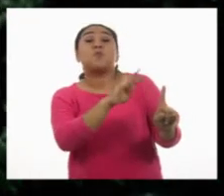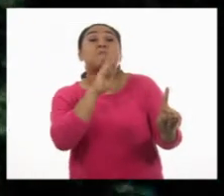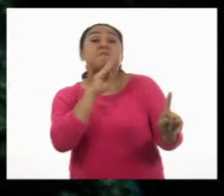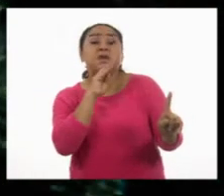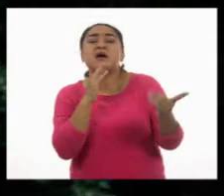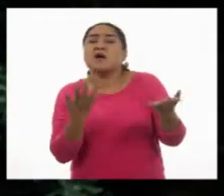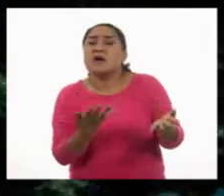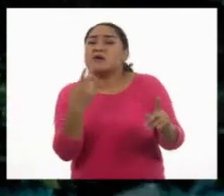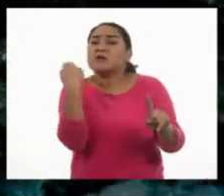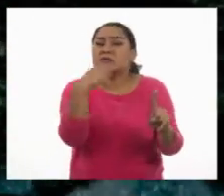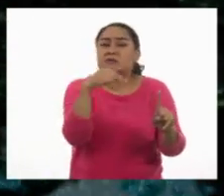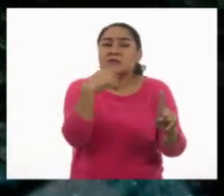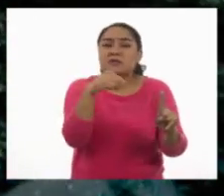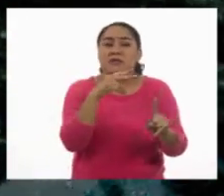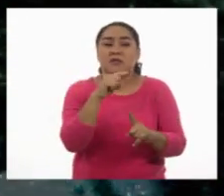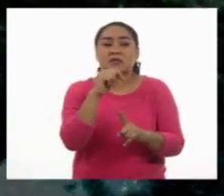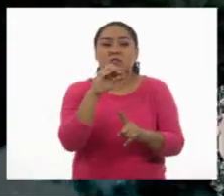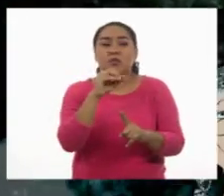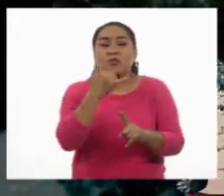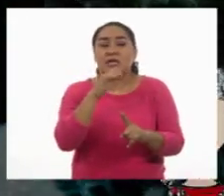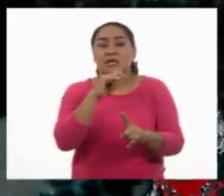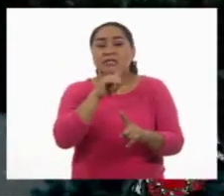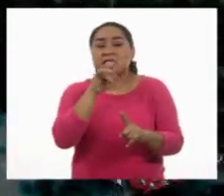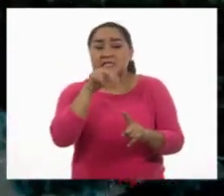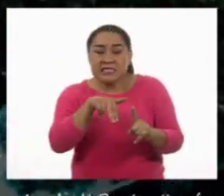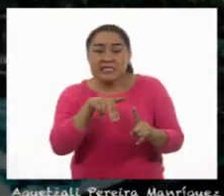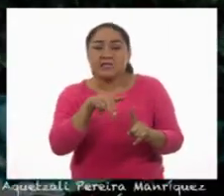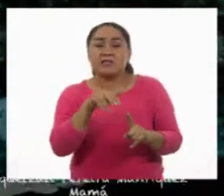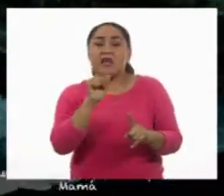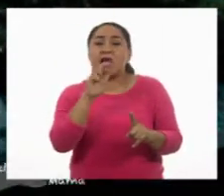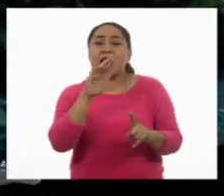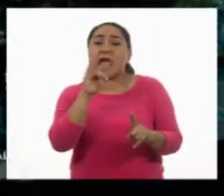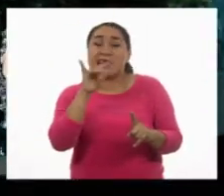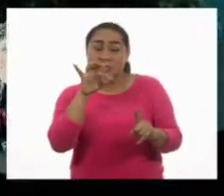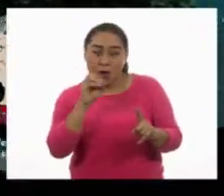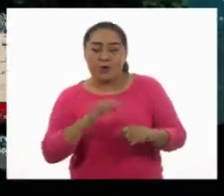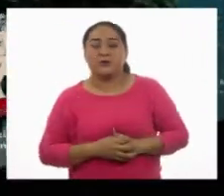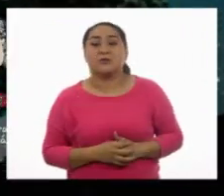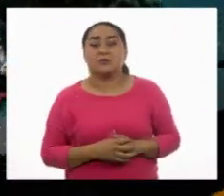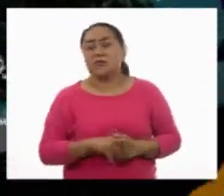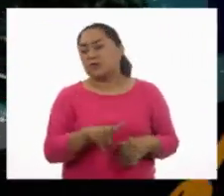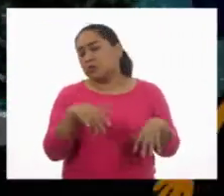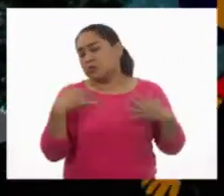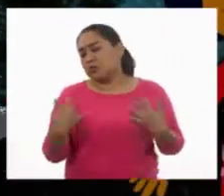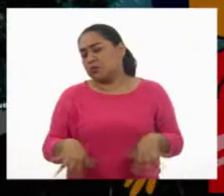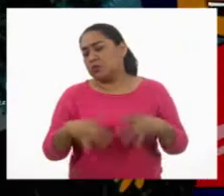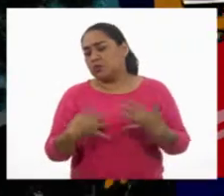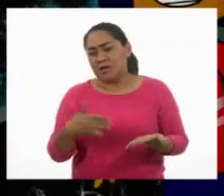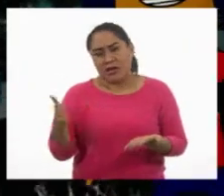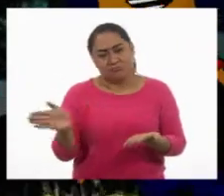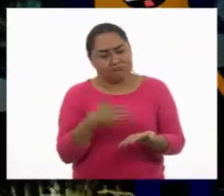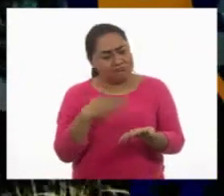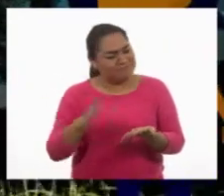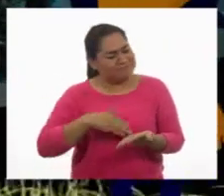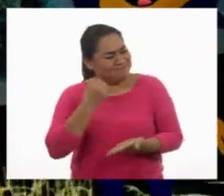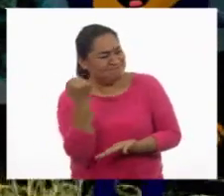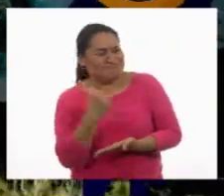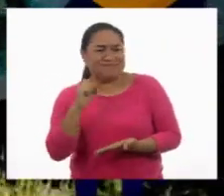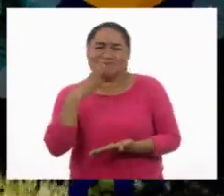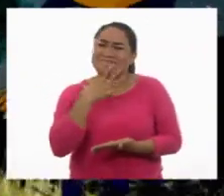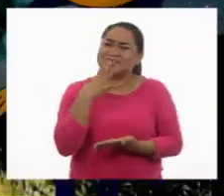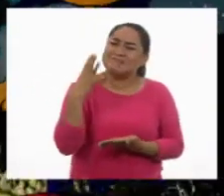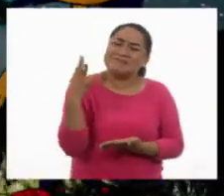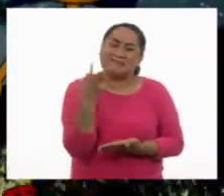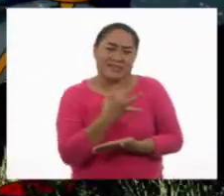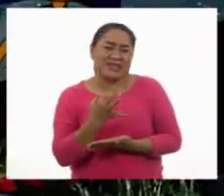llamaba Toyetzin Arcadio Gutiérrez. ¡Ay, cocinaba delicioso!